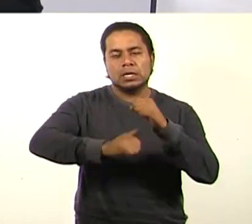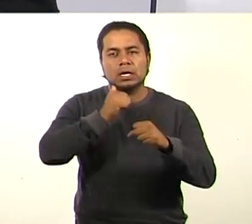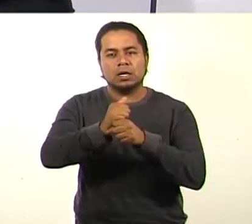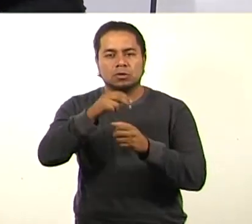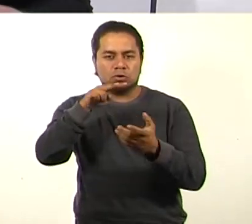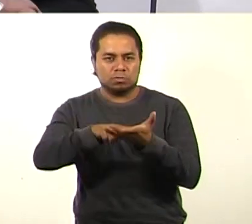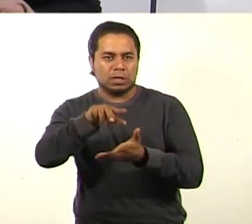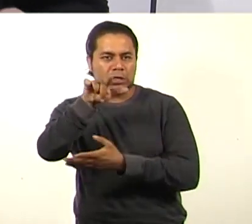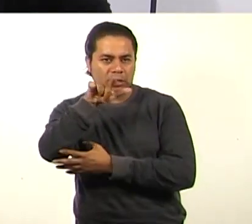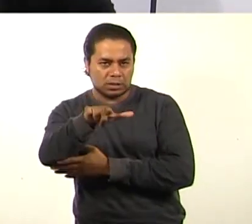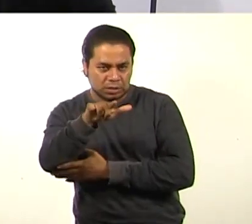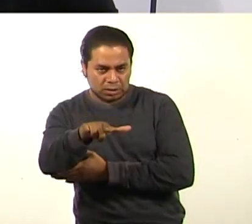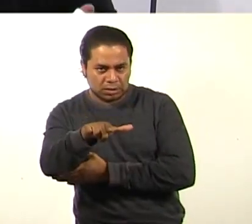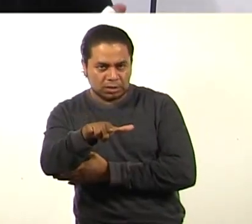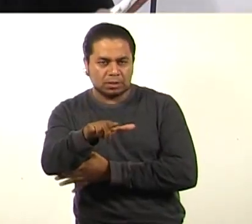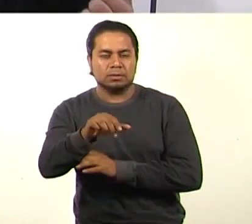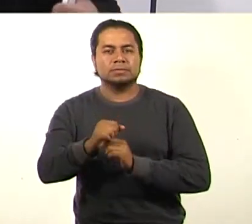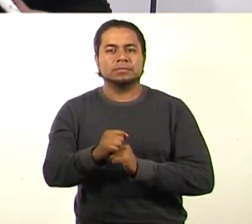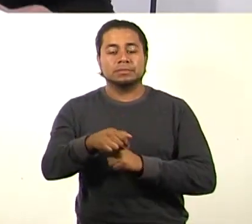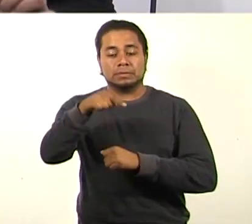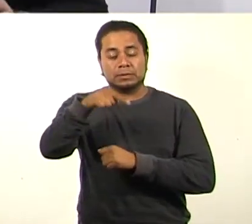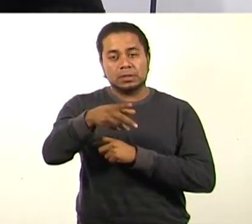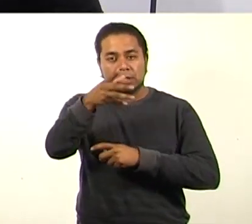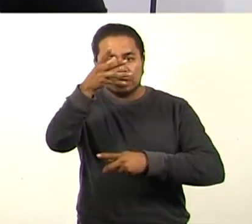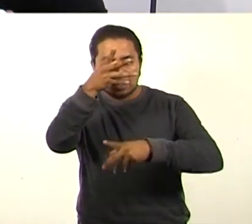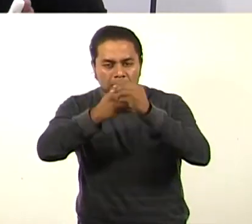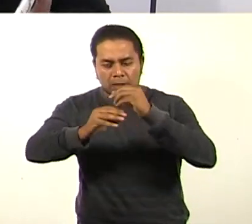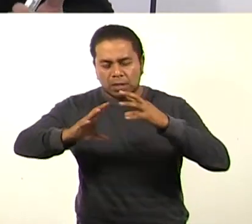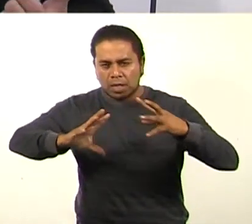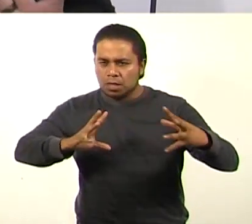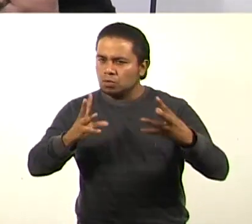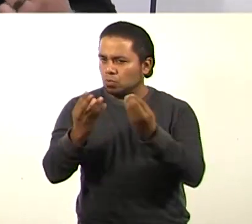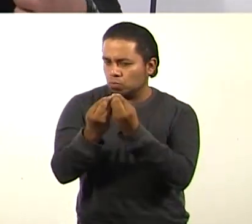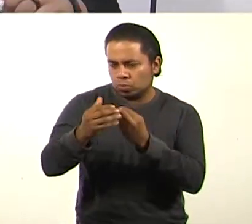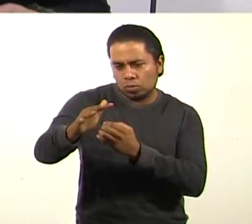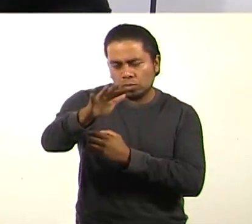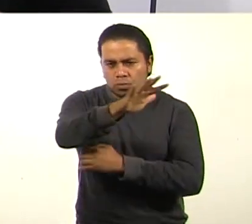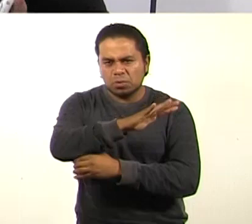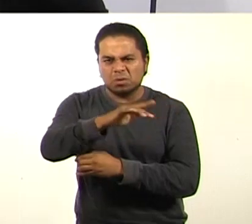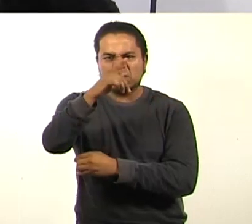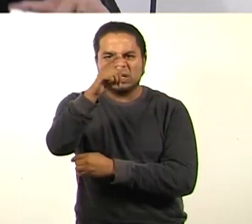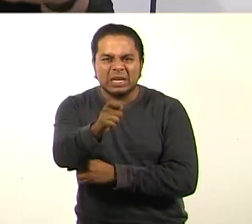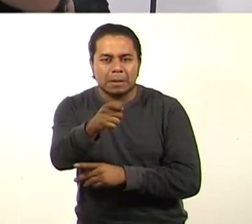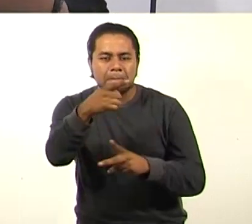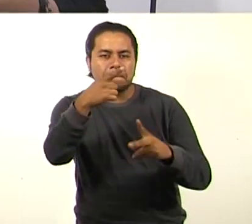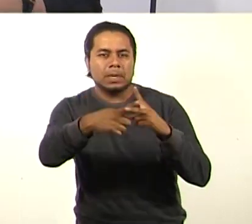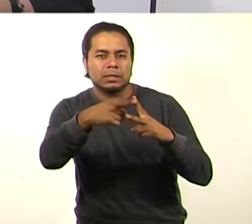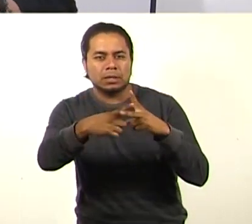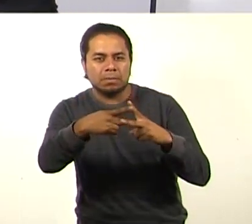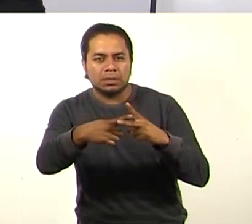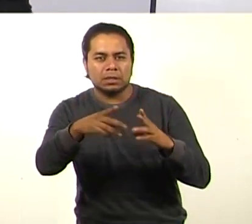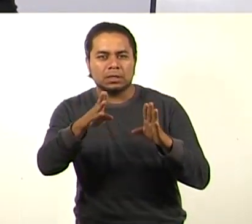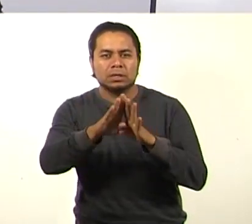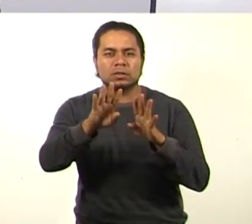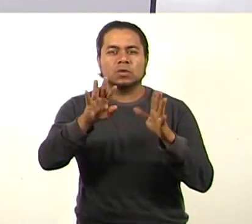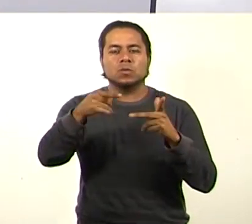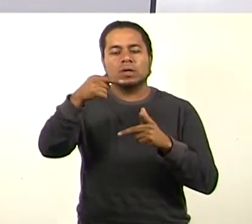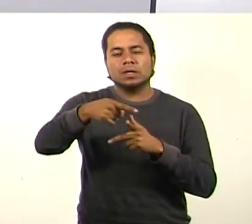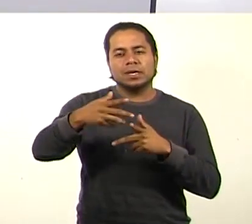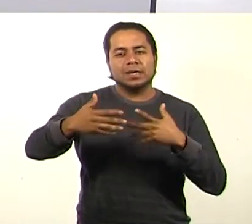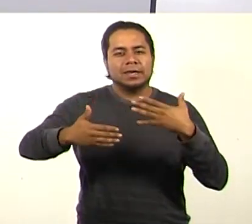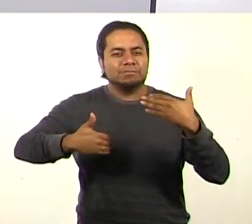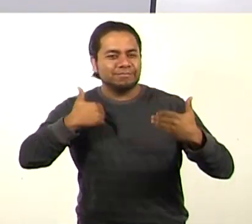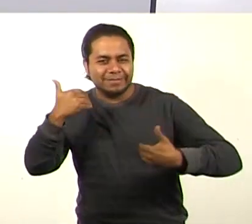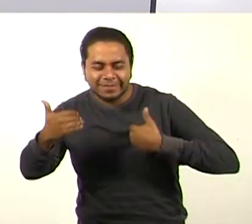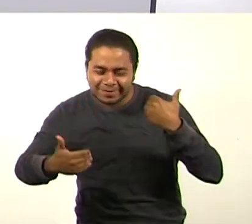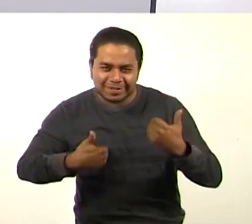2016-2017. Vamos a aprender todos juntos el universo de las matemáticas de una forma divertida. Espero